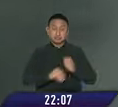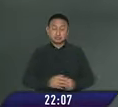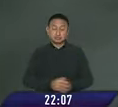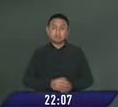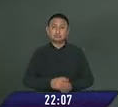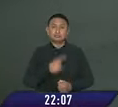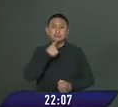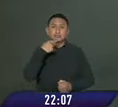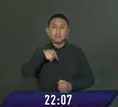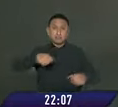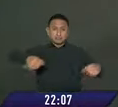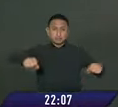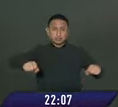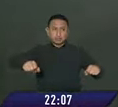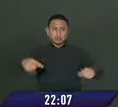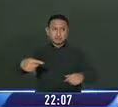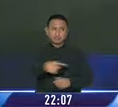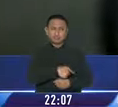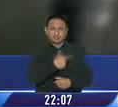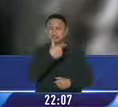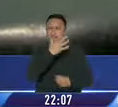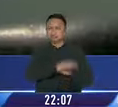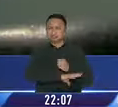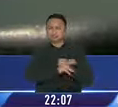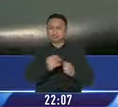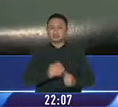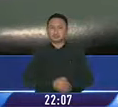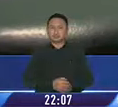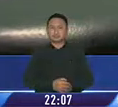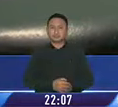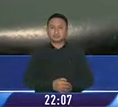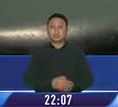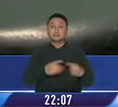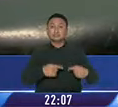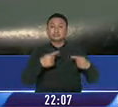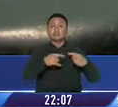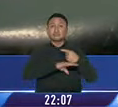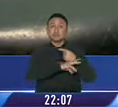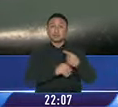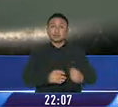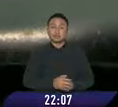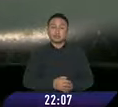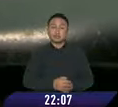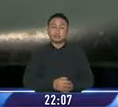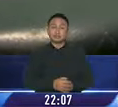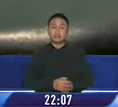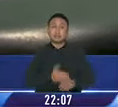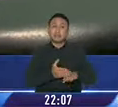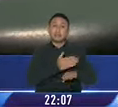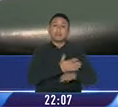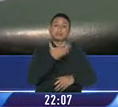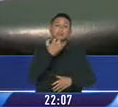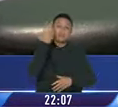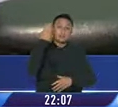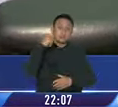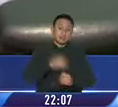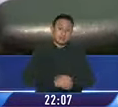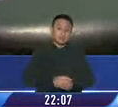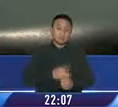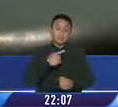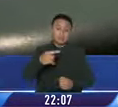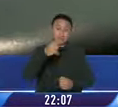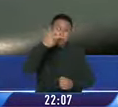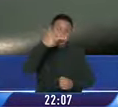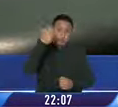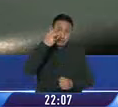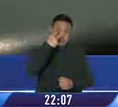que hasta motocicletas han sido sustraídas. Hay constantes robos. Hace 15 días igual se ve en la cámara